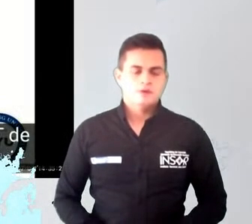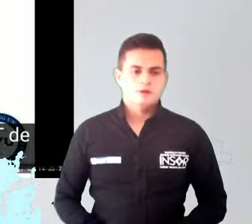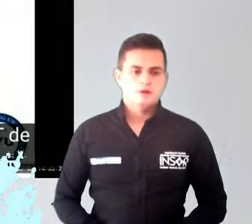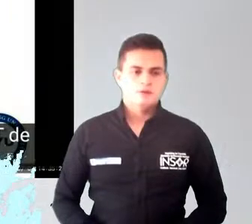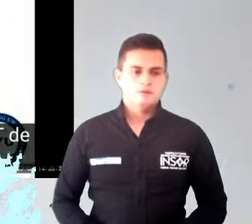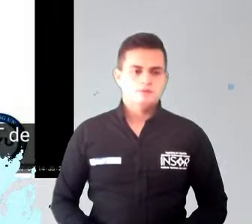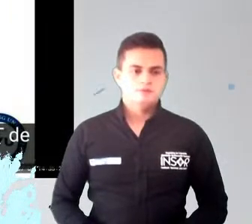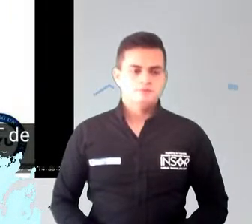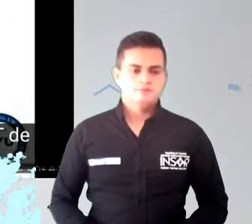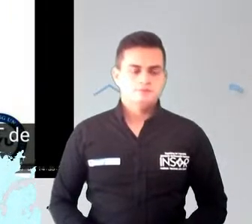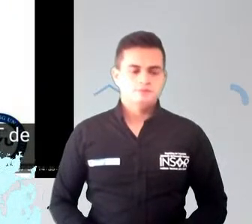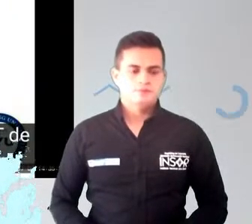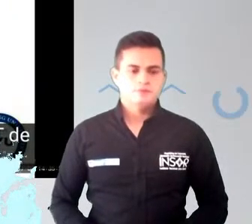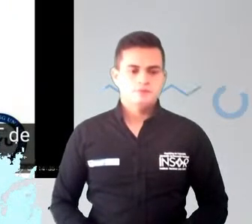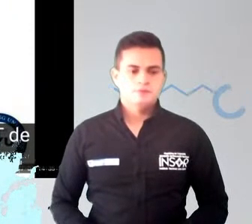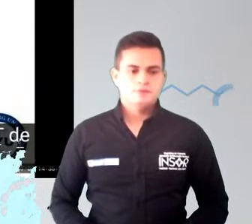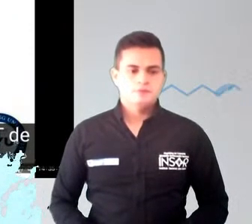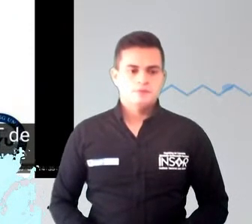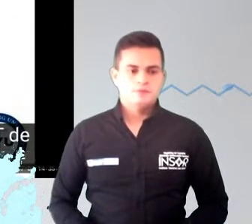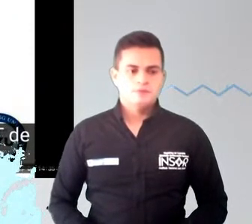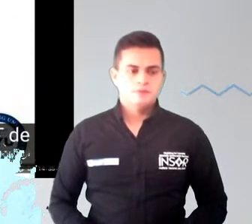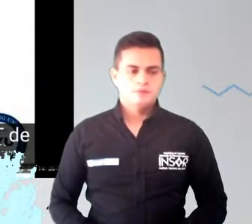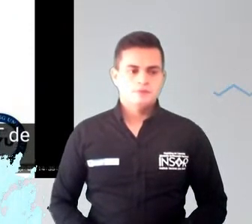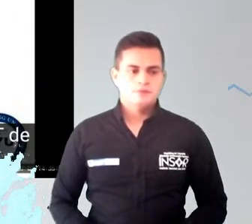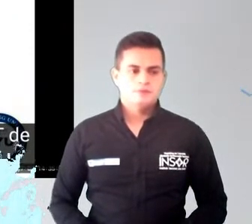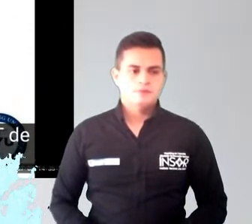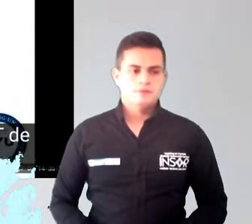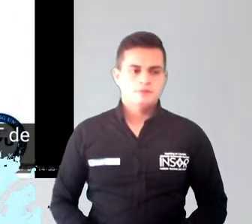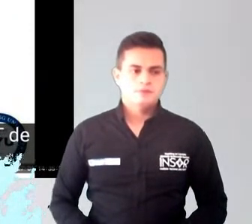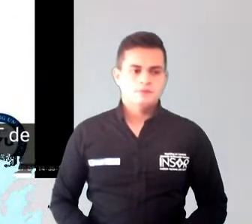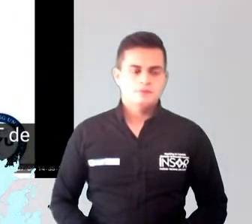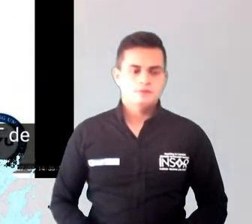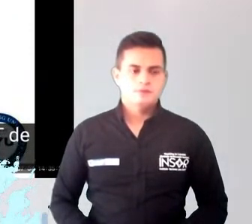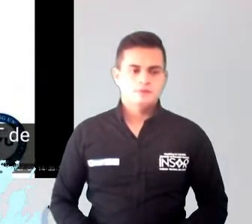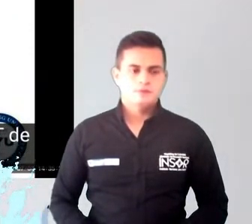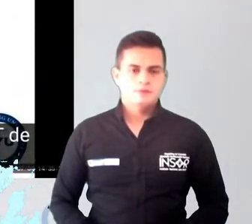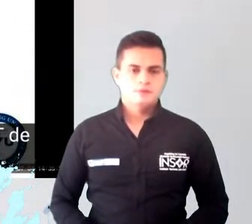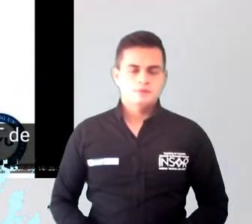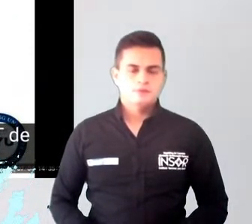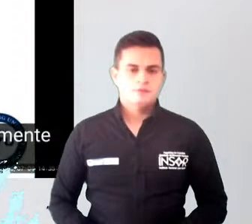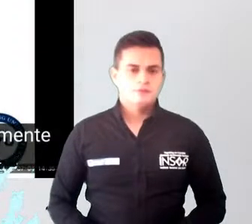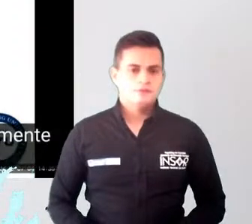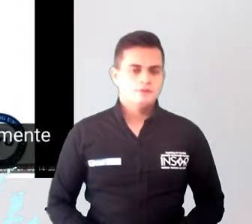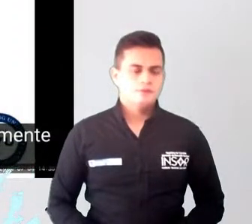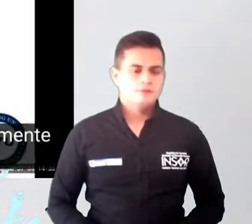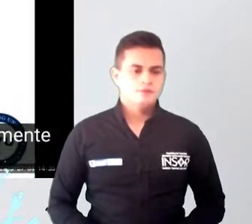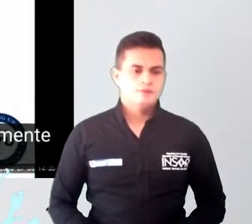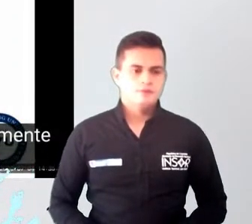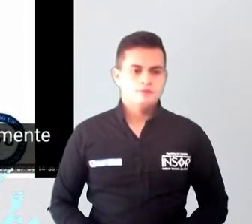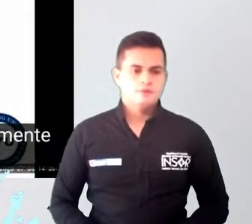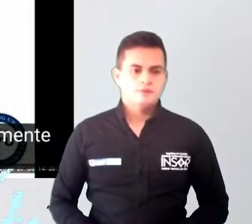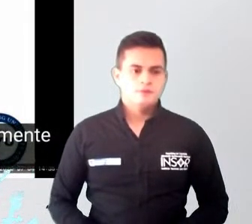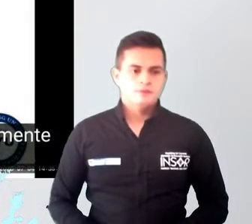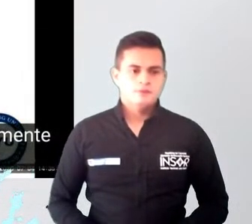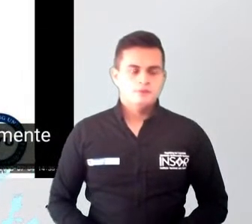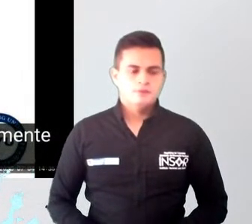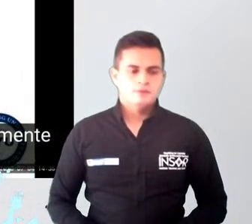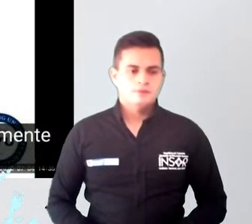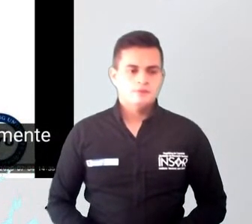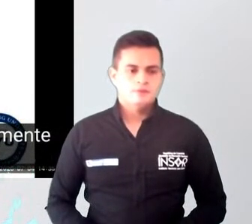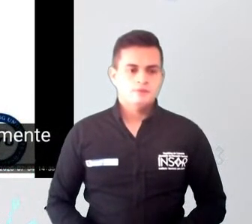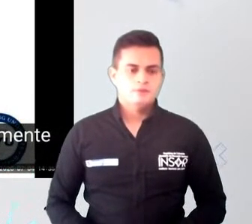encuentren. Si ustedes es un participante en línea, me gustaría que encuentre el botón del chat de Zoom.